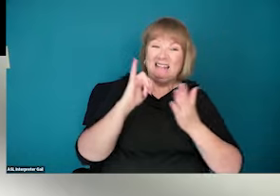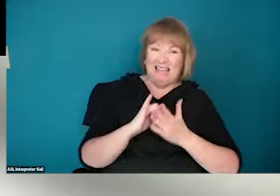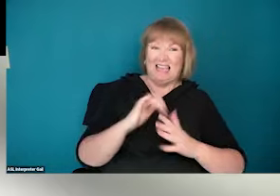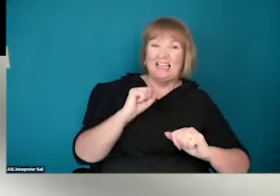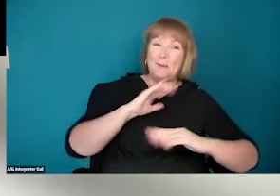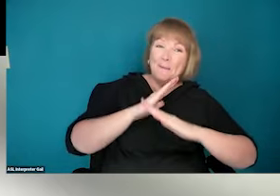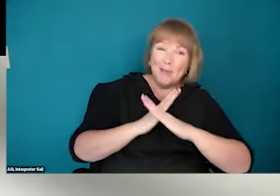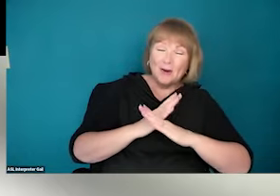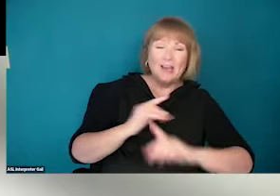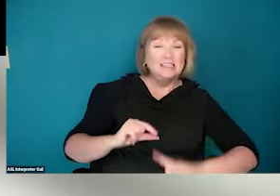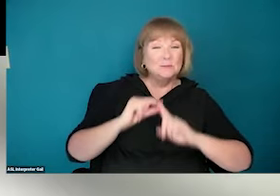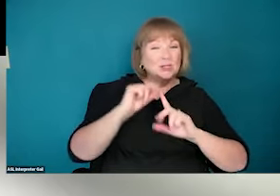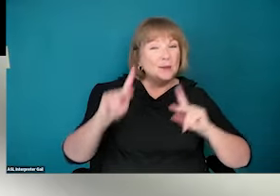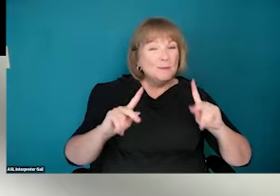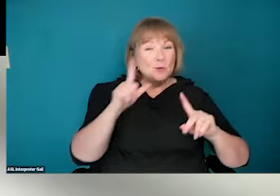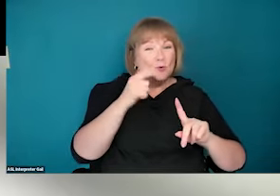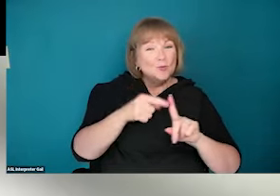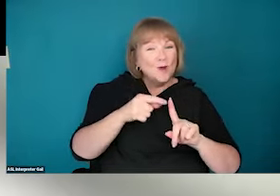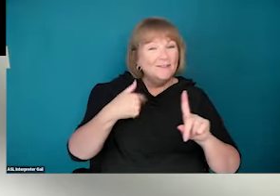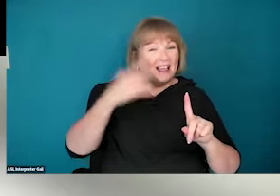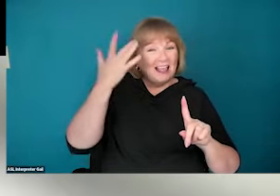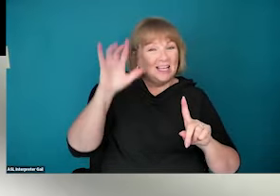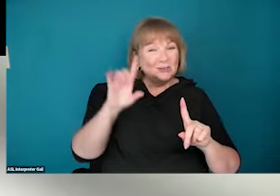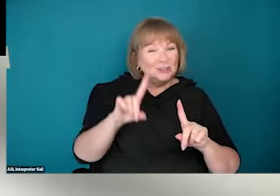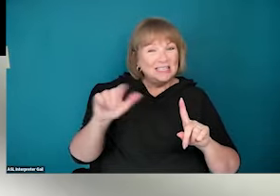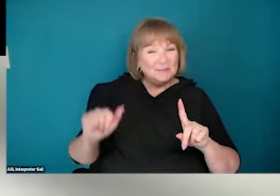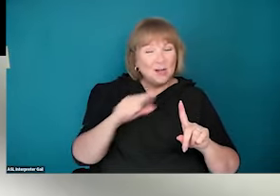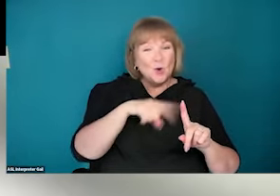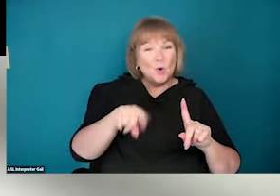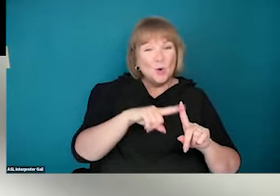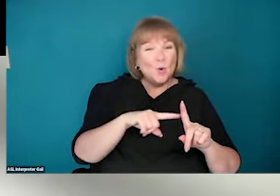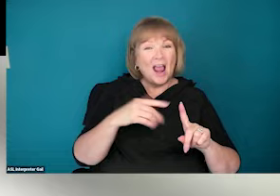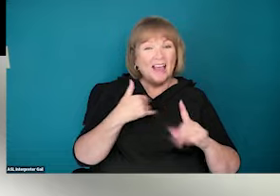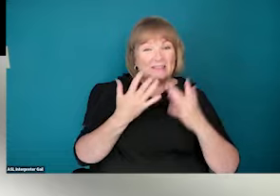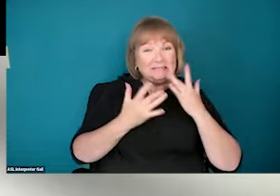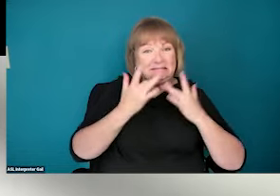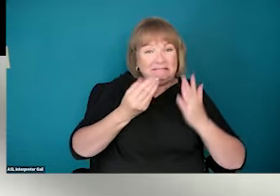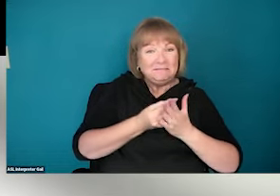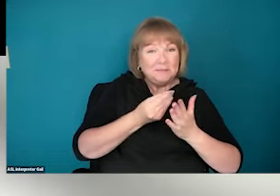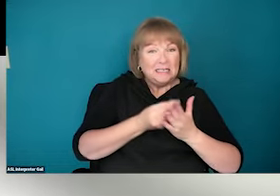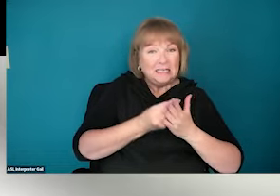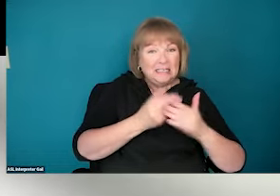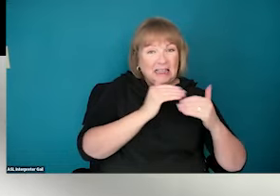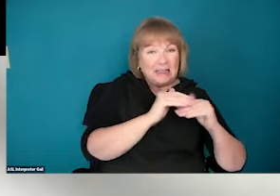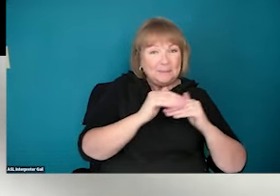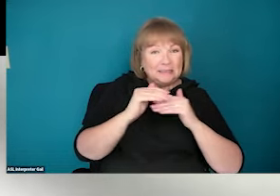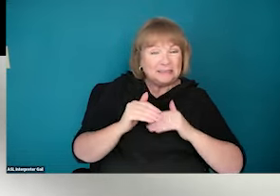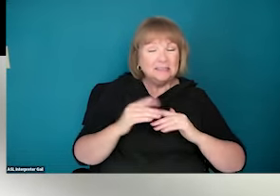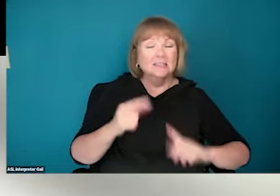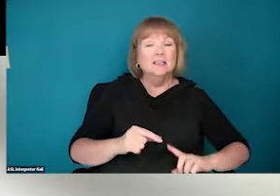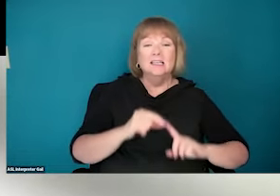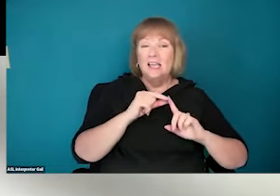los procedimientos de la corte. Y esto tiene que, puede ser una cosa complicada para